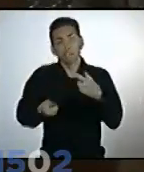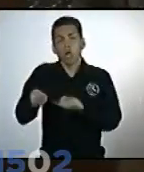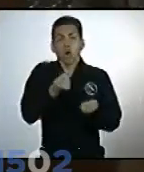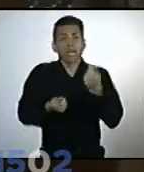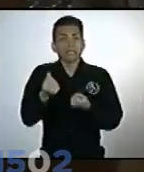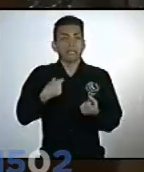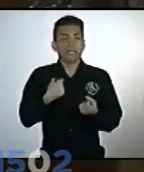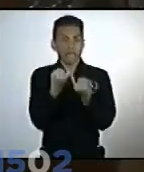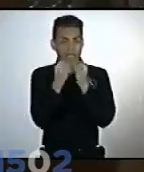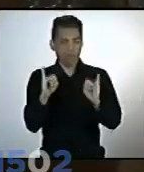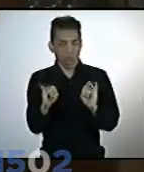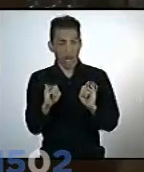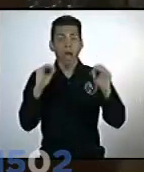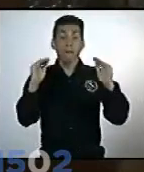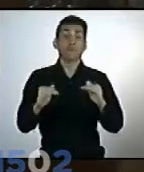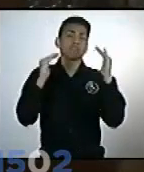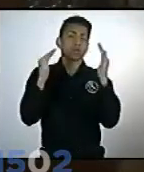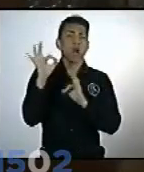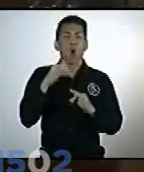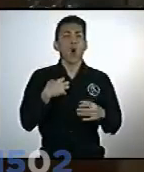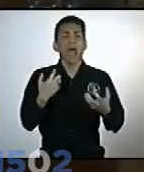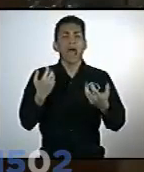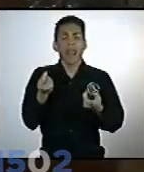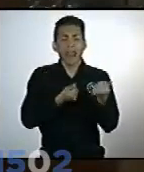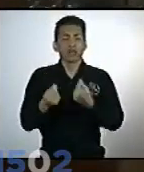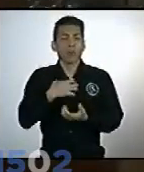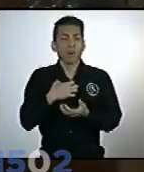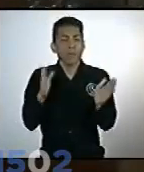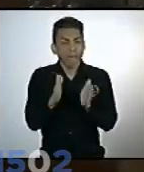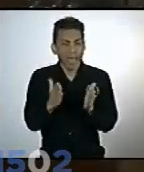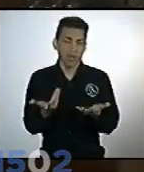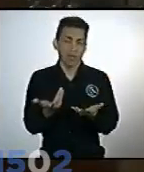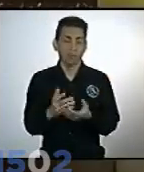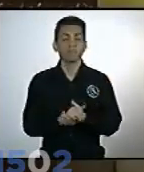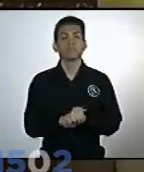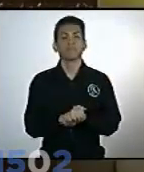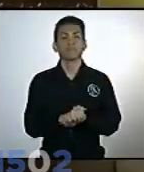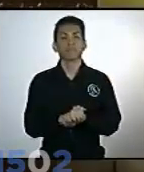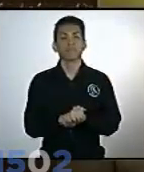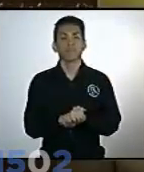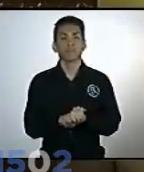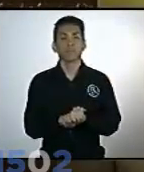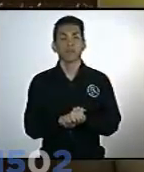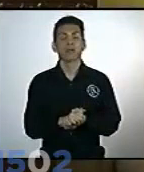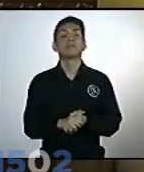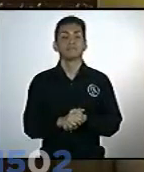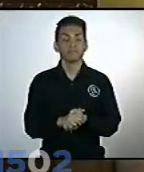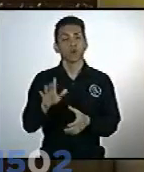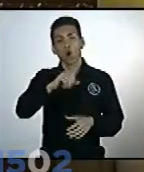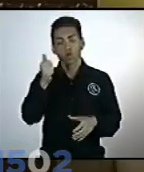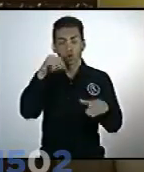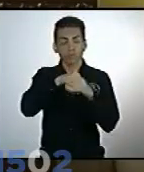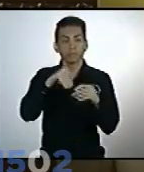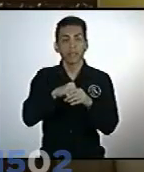individuales, profesionales, emprendedores y cooperativas de ahorro y crédito. En el fondo de la